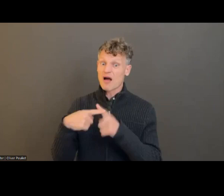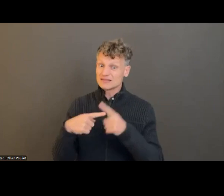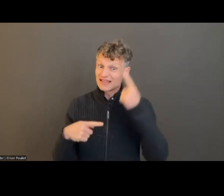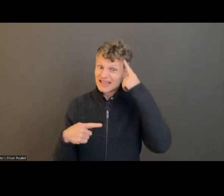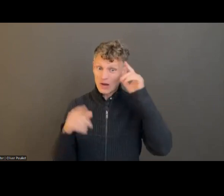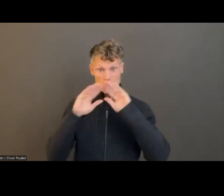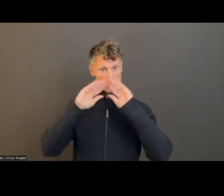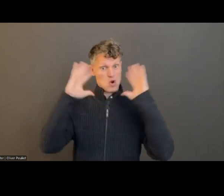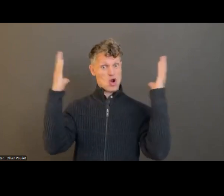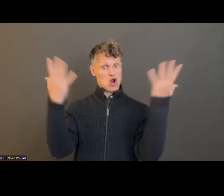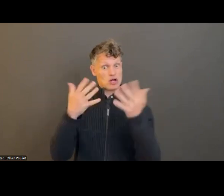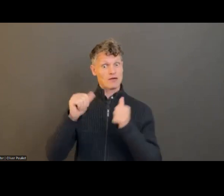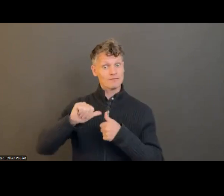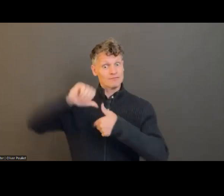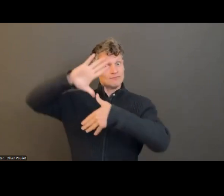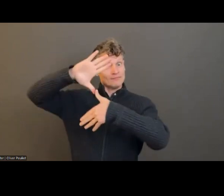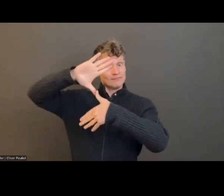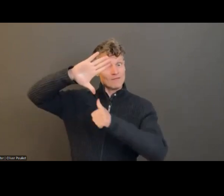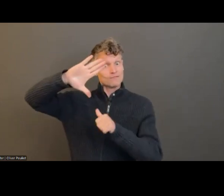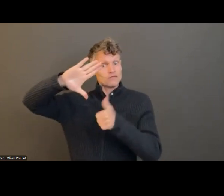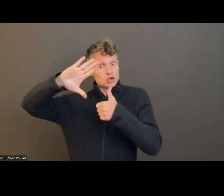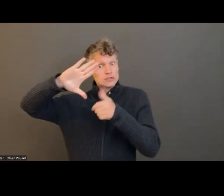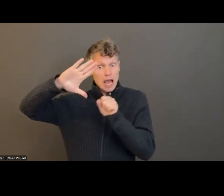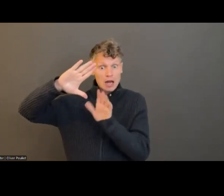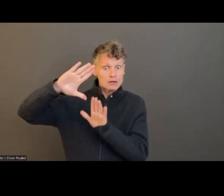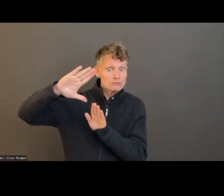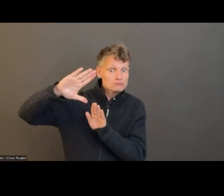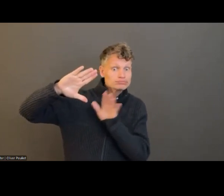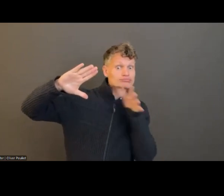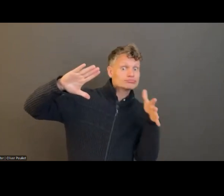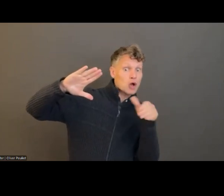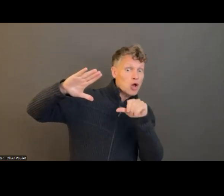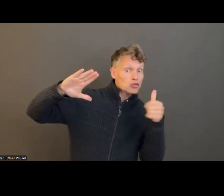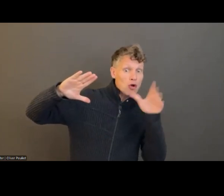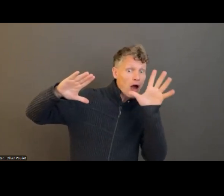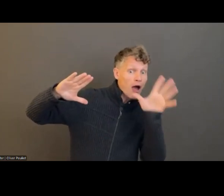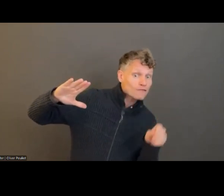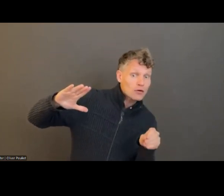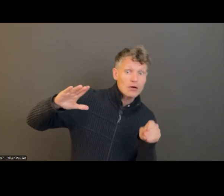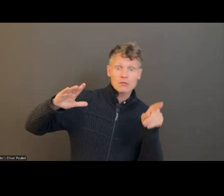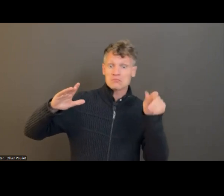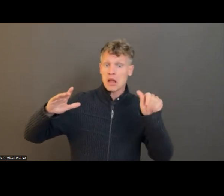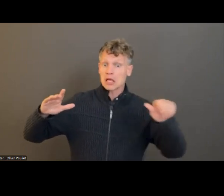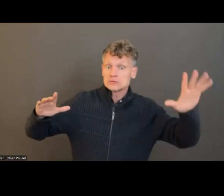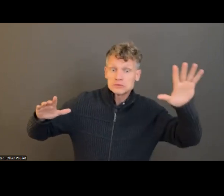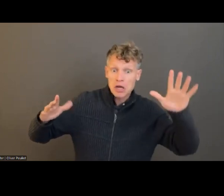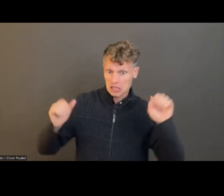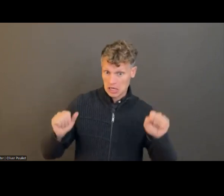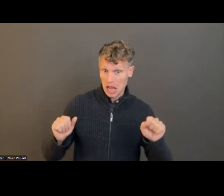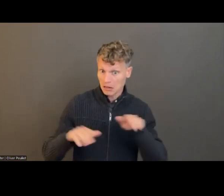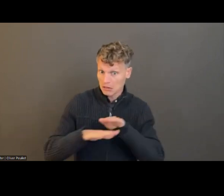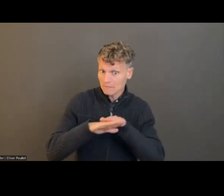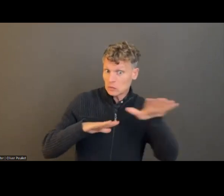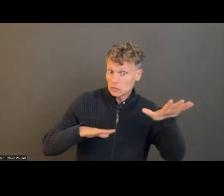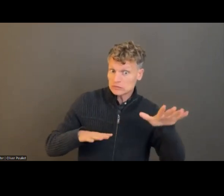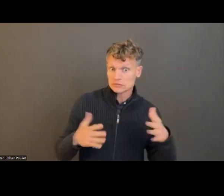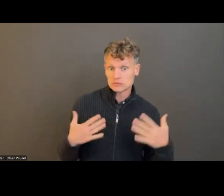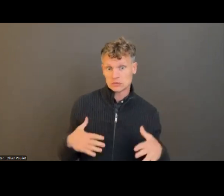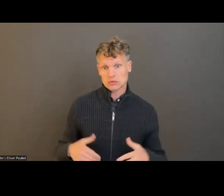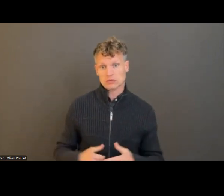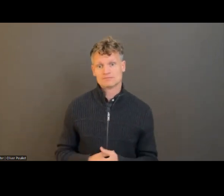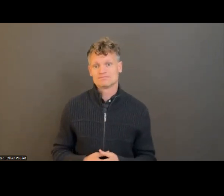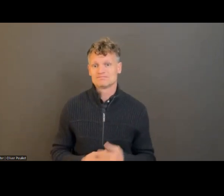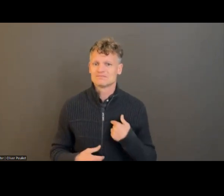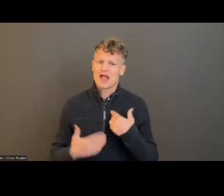Quiero agradecerles a CORE Entity por la oportunidad de tener este